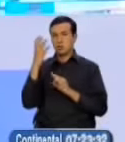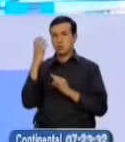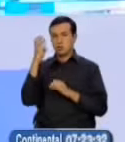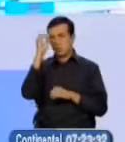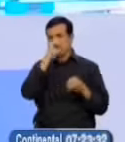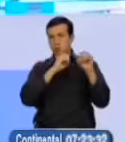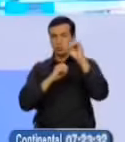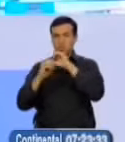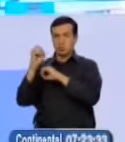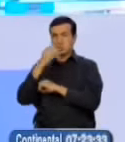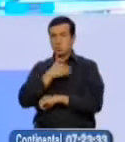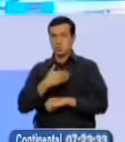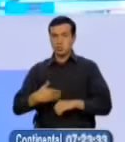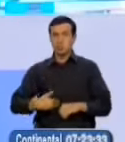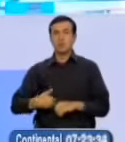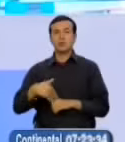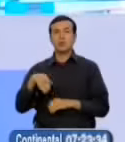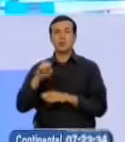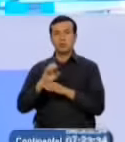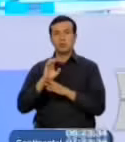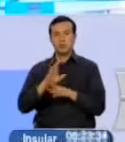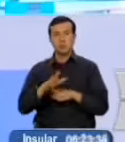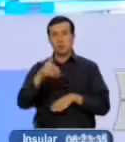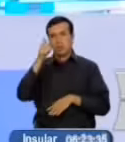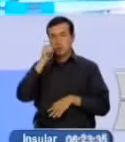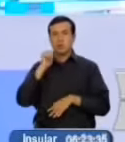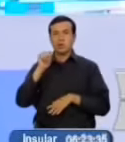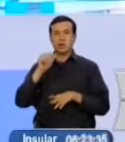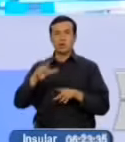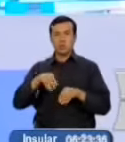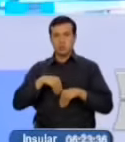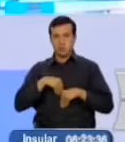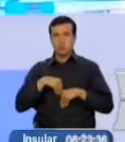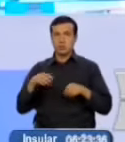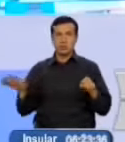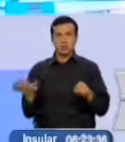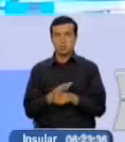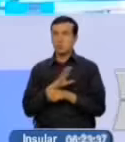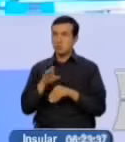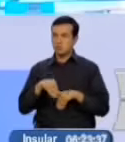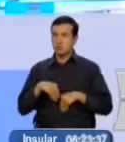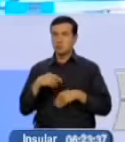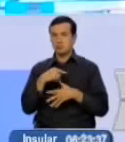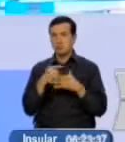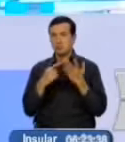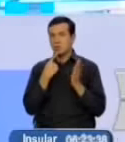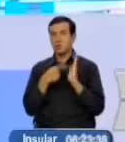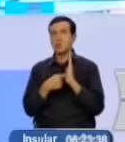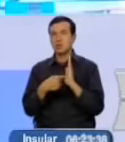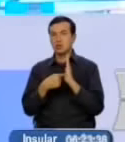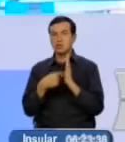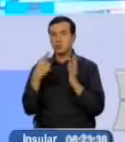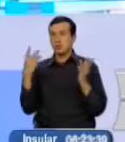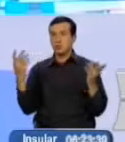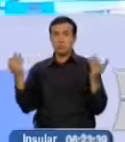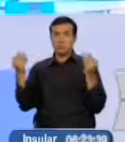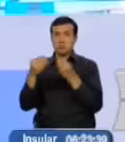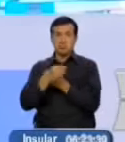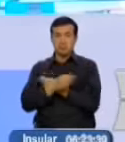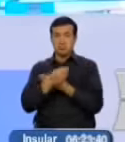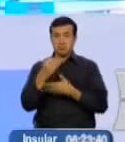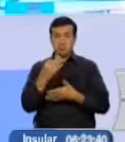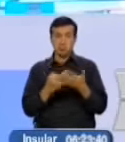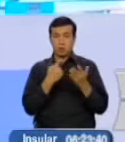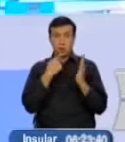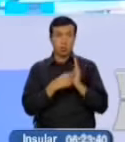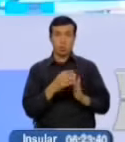puntos del veto que envió el señor presidente de la República, que ayer la Asamblea Nacional se llenó en su totalidad, lo que manifiesta es un cruce de cuentas. Yo,